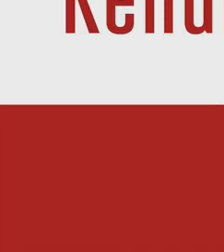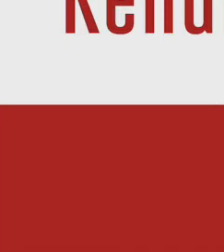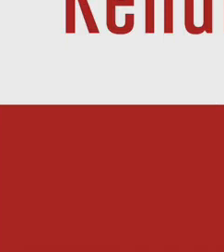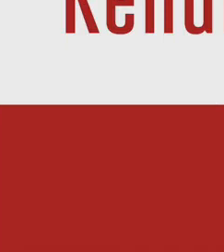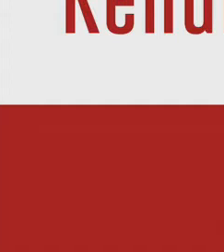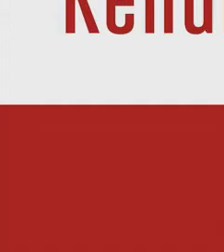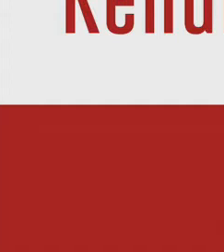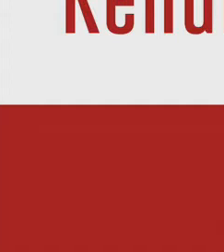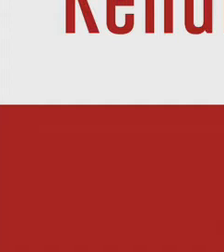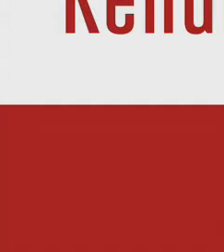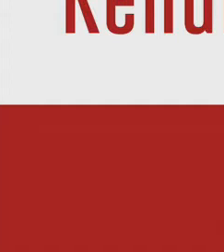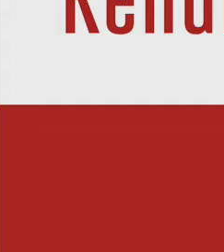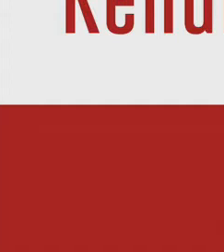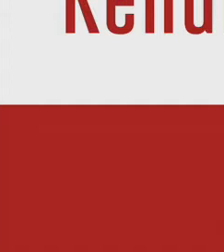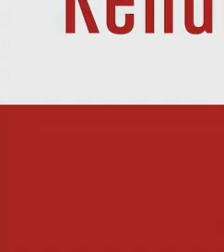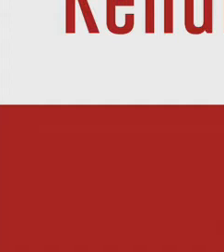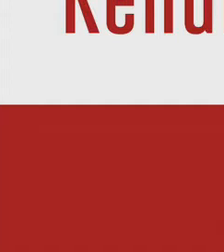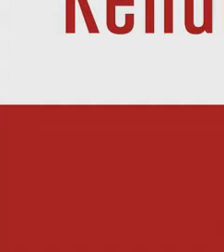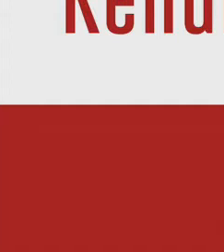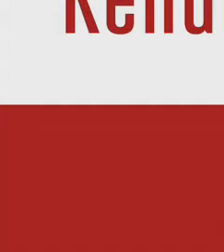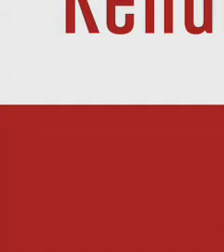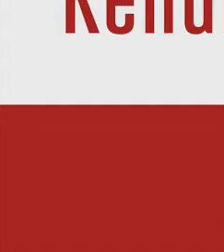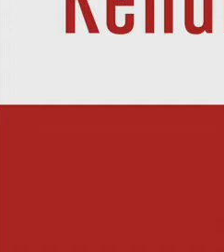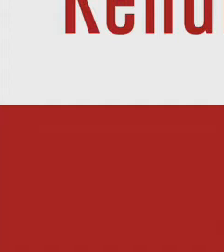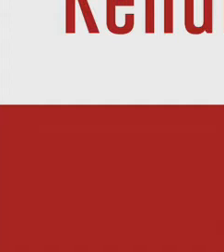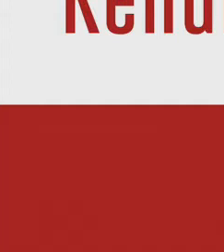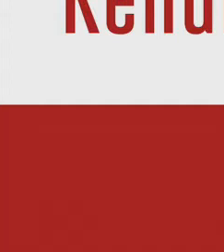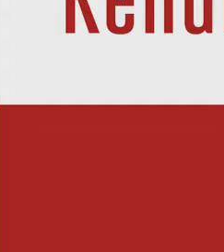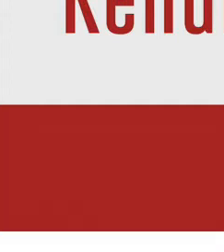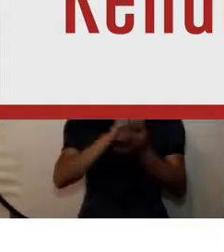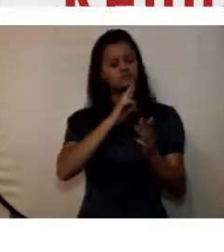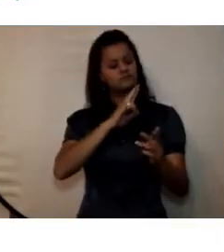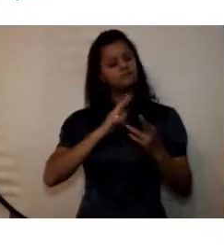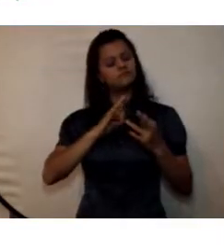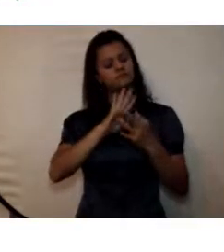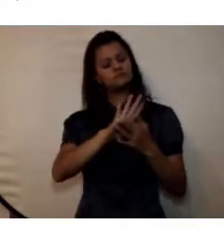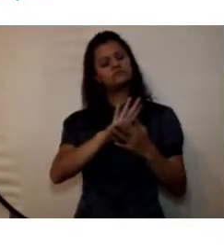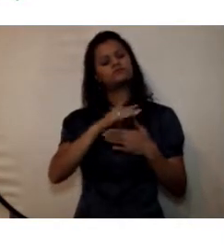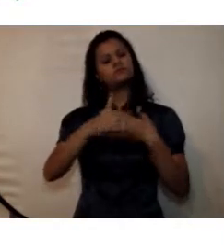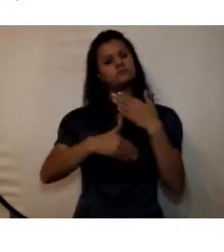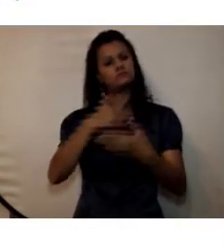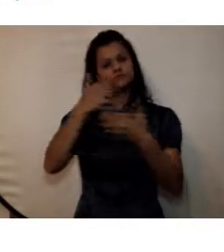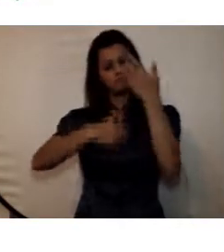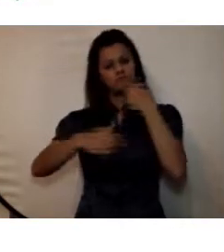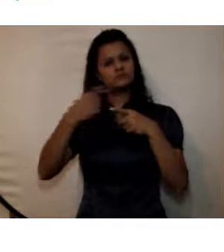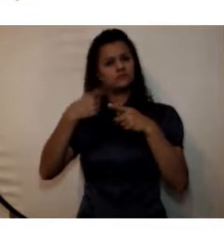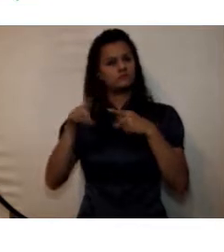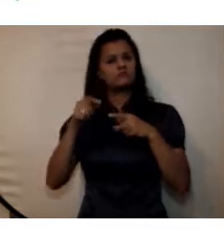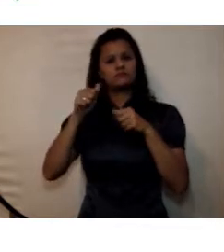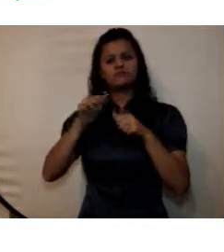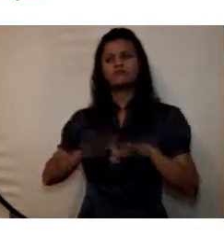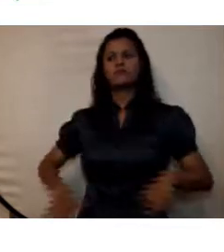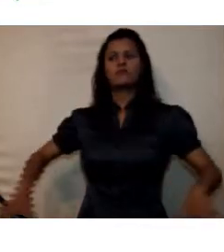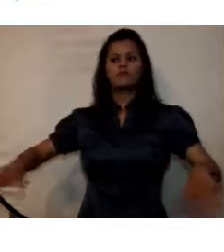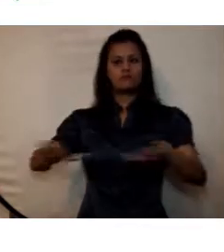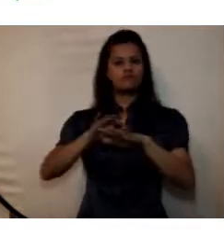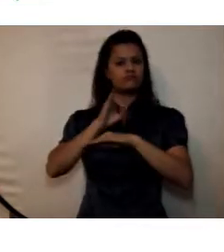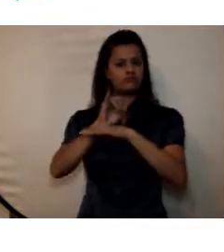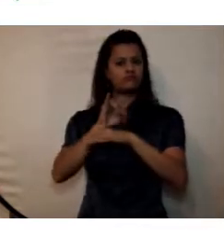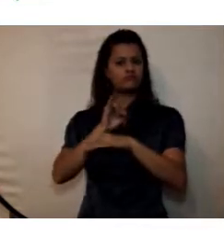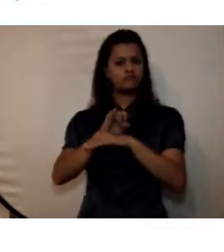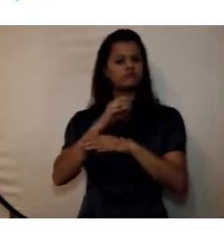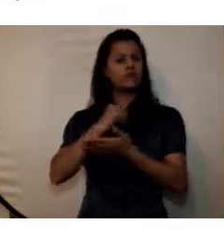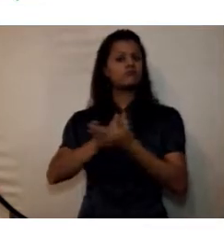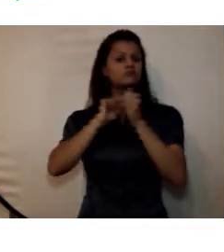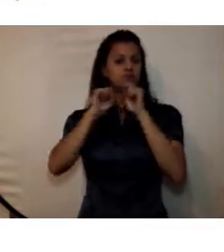2017 como resultado de los procesos de evaluación en las diferentes áreas institucionales se contemplaron en el marco del presupuesto aprobado por